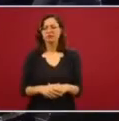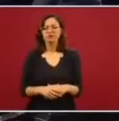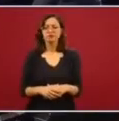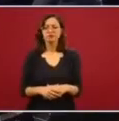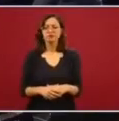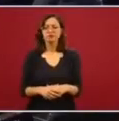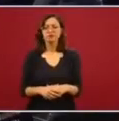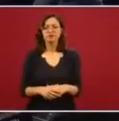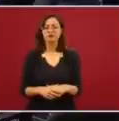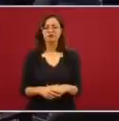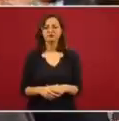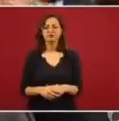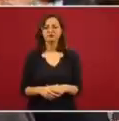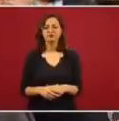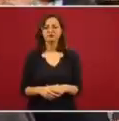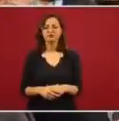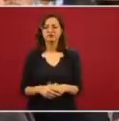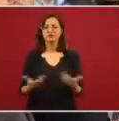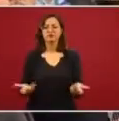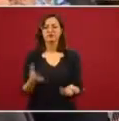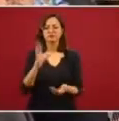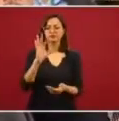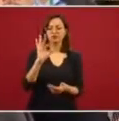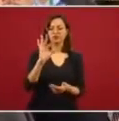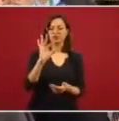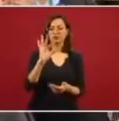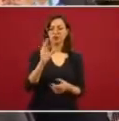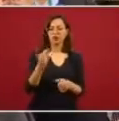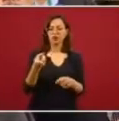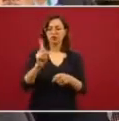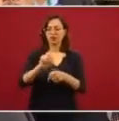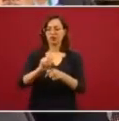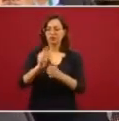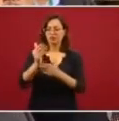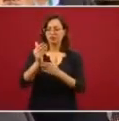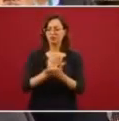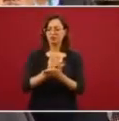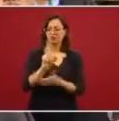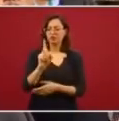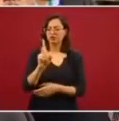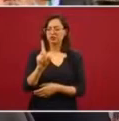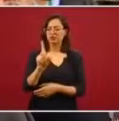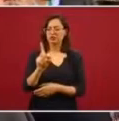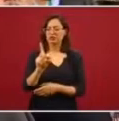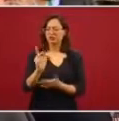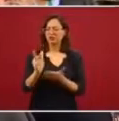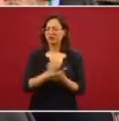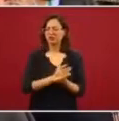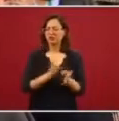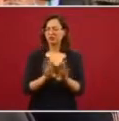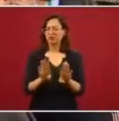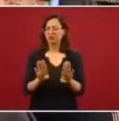usted que se redujo de 40 a 30 días nada más para que no quedara como ruido o no entenderíamos